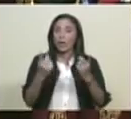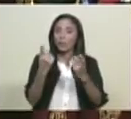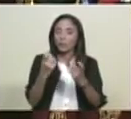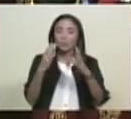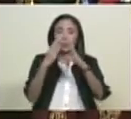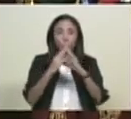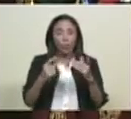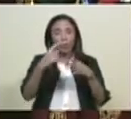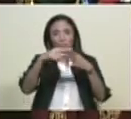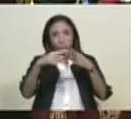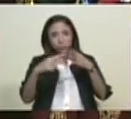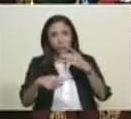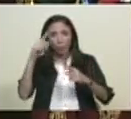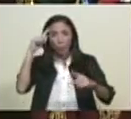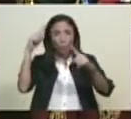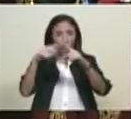pendientes.